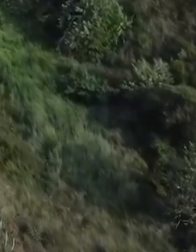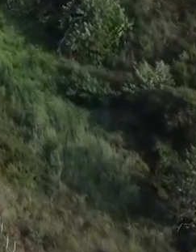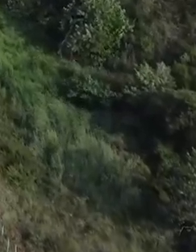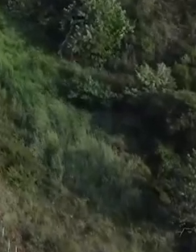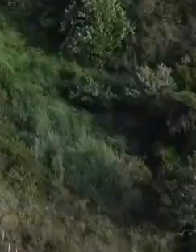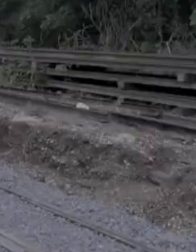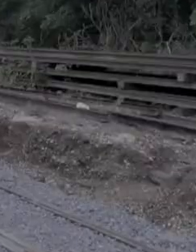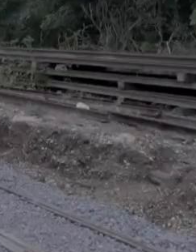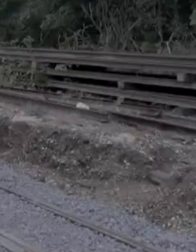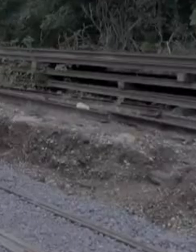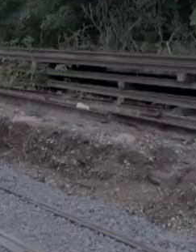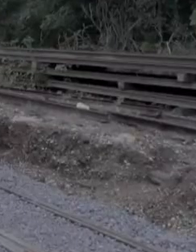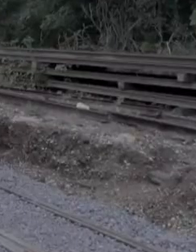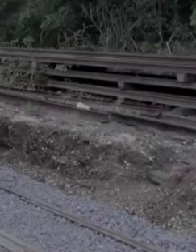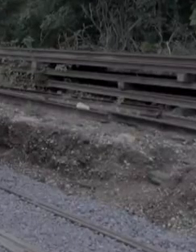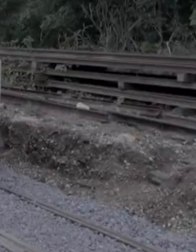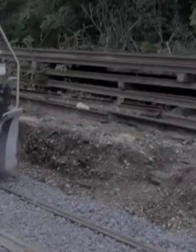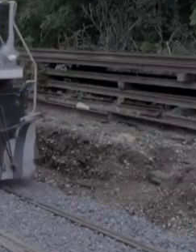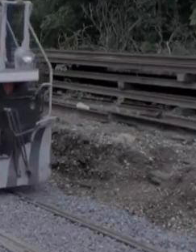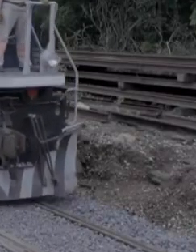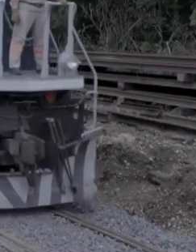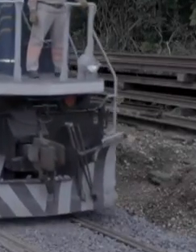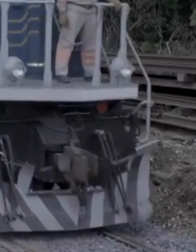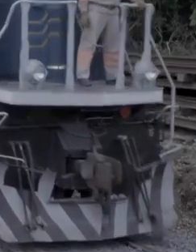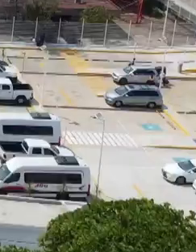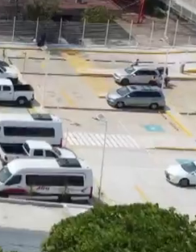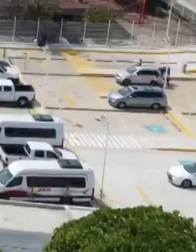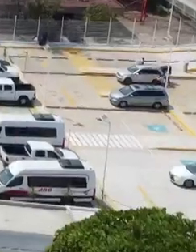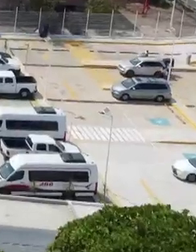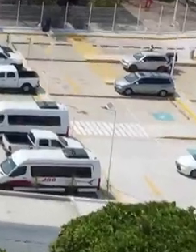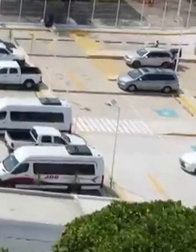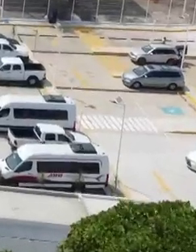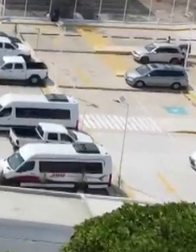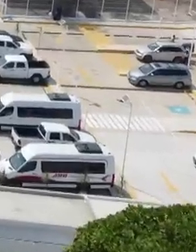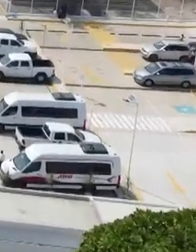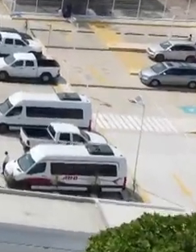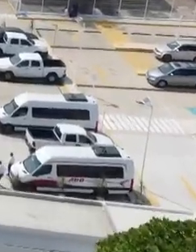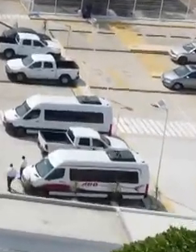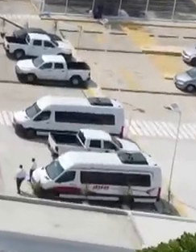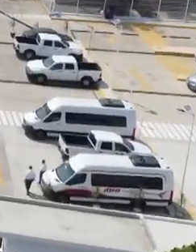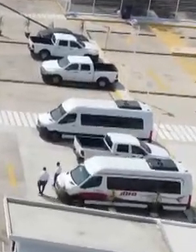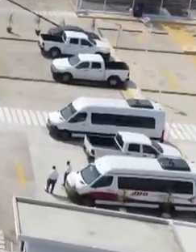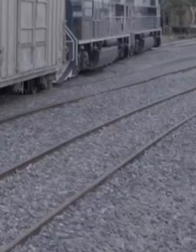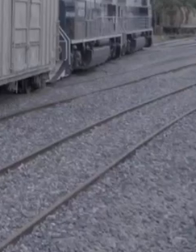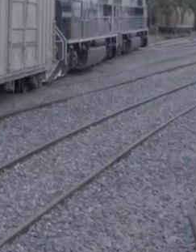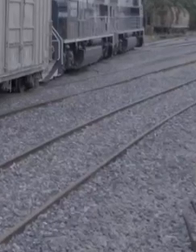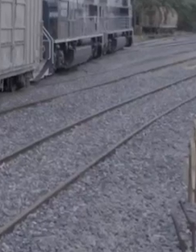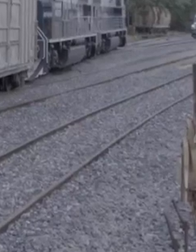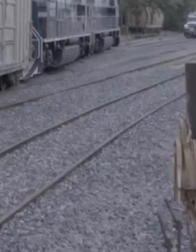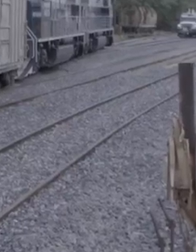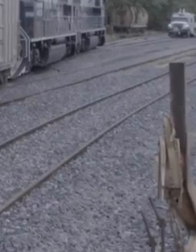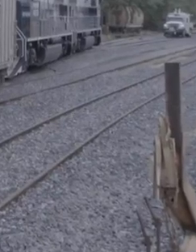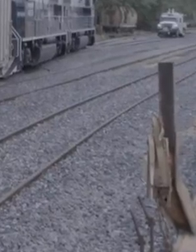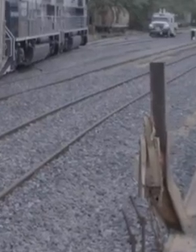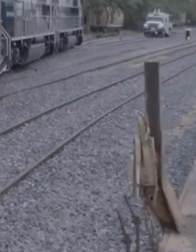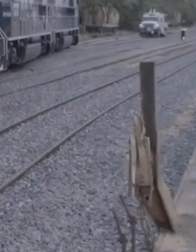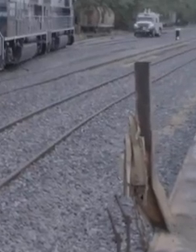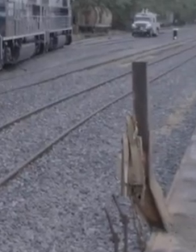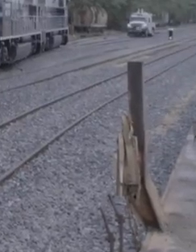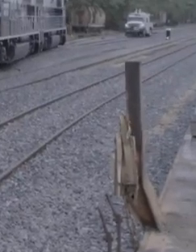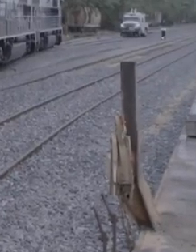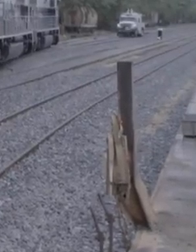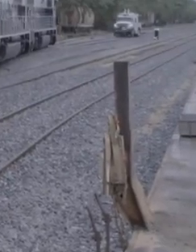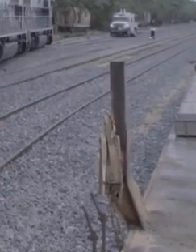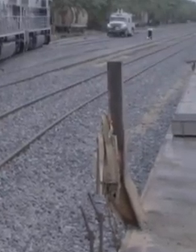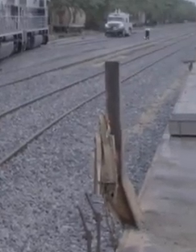viaje. El transporte de carga tiene capacidad para 65 carros por tren y 260 contenedores